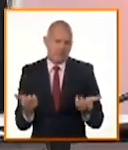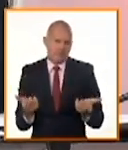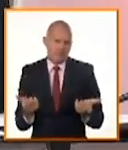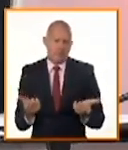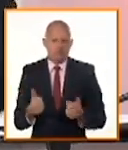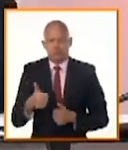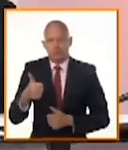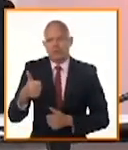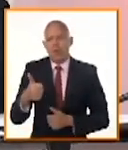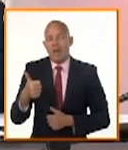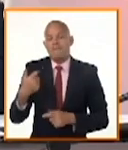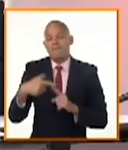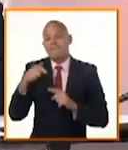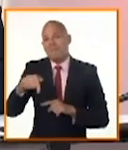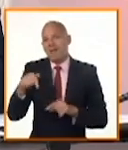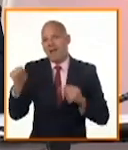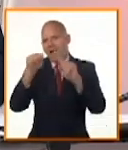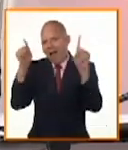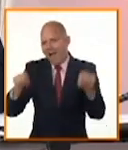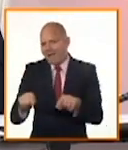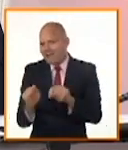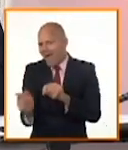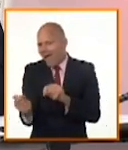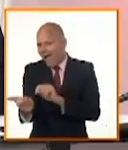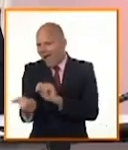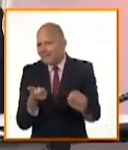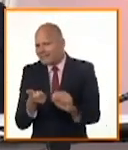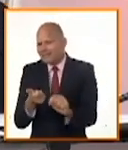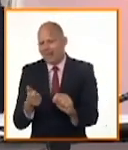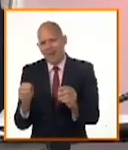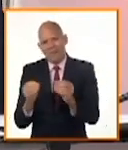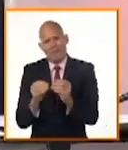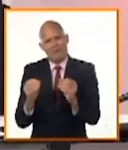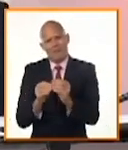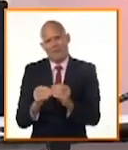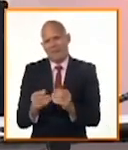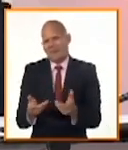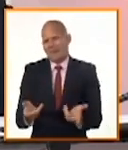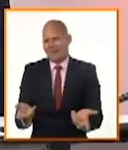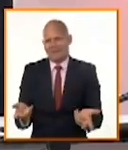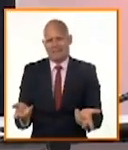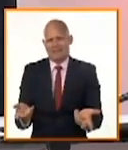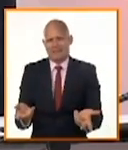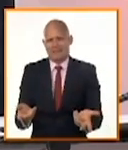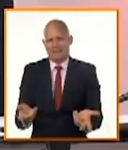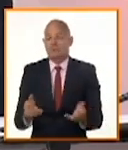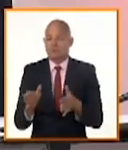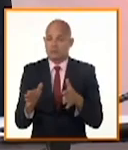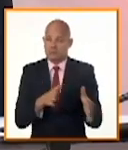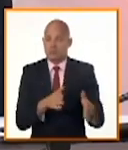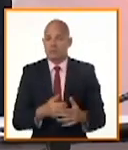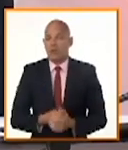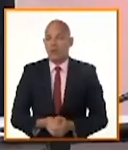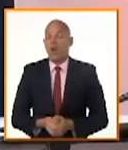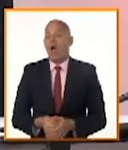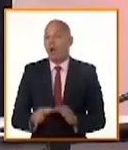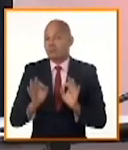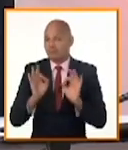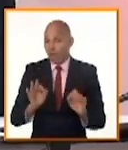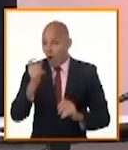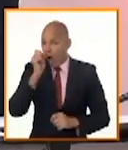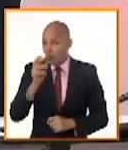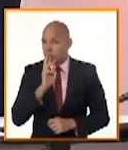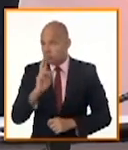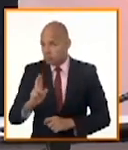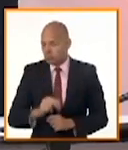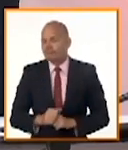legal pero no debe ser el cajero automático el lugar donde donde se efectúa esa transición de acuerdo y hacia eso y hacia eso van las acciones que se han tomado o sea nosotros